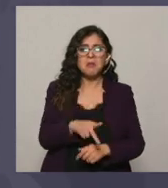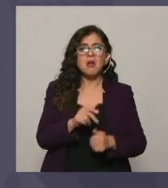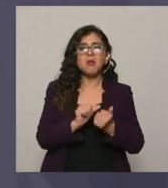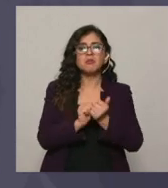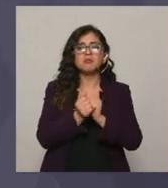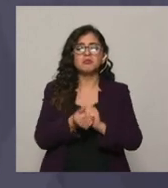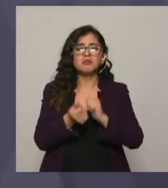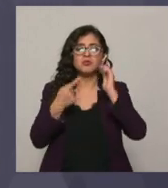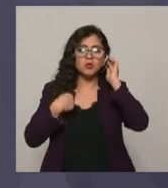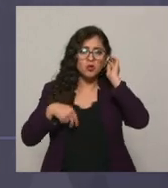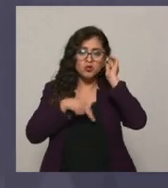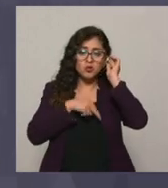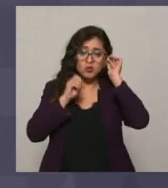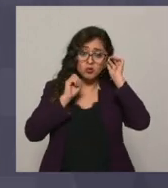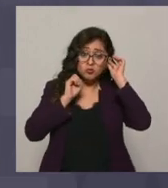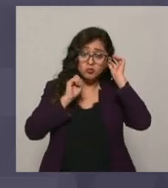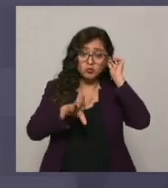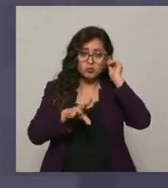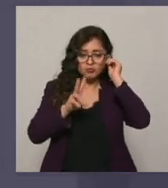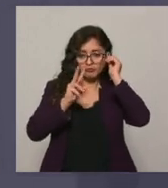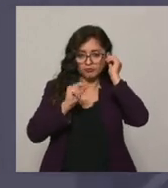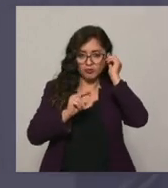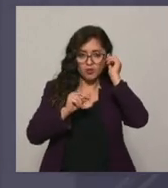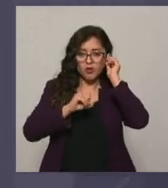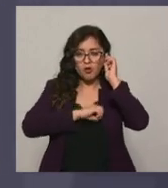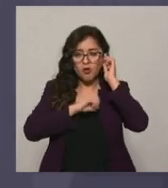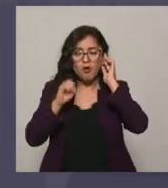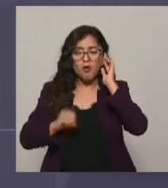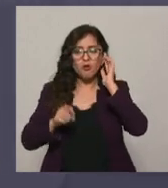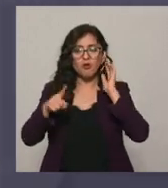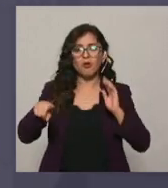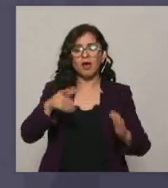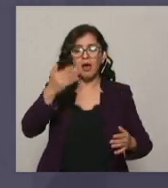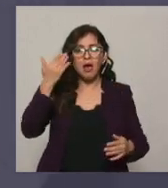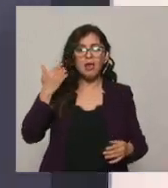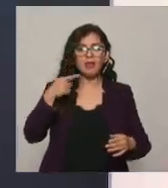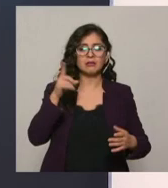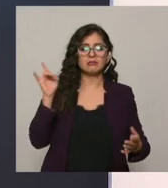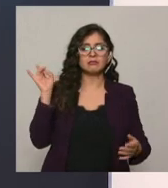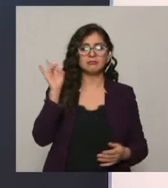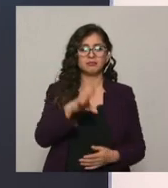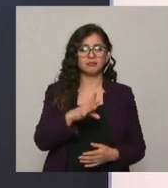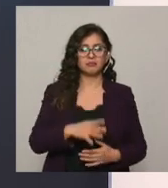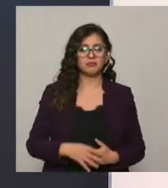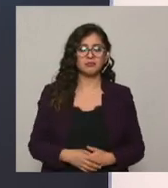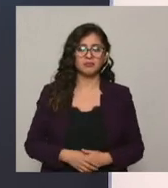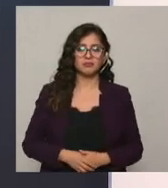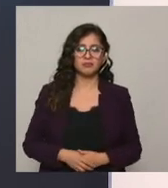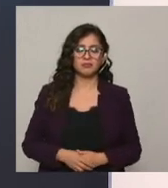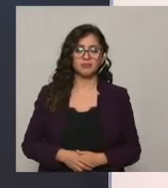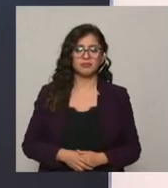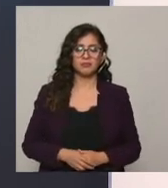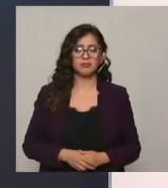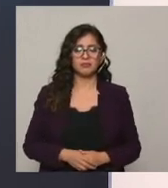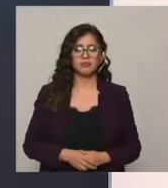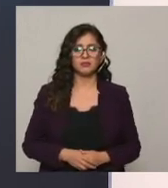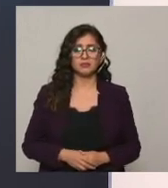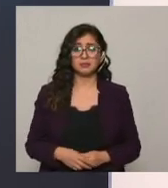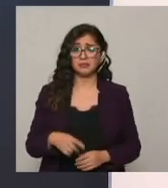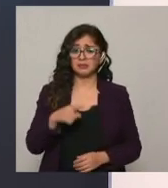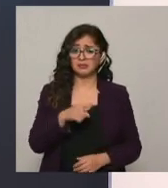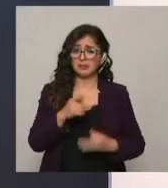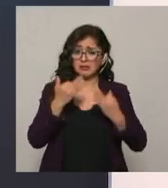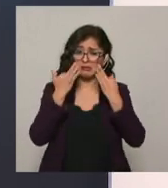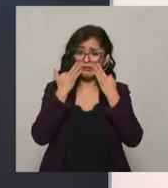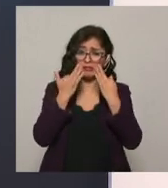poderosas decidimos pues no transmitir este mensaje de odio que te habían hecho llegar a ti. Además, claramente dicen que te